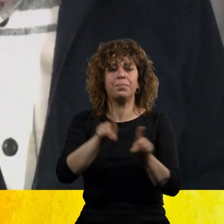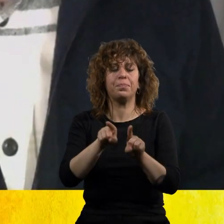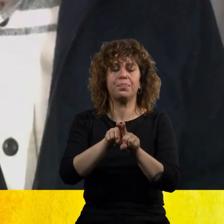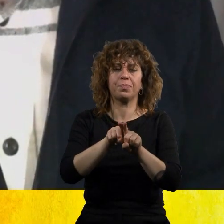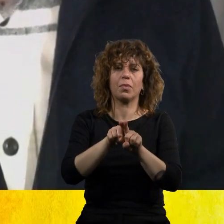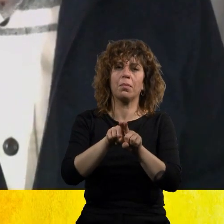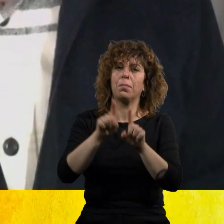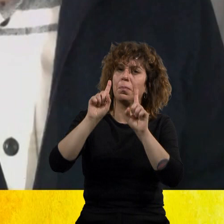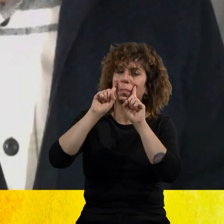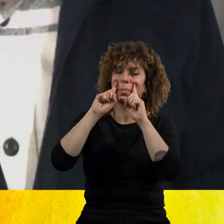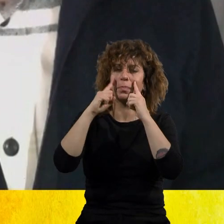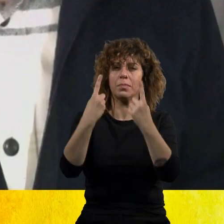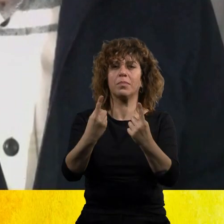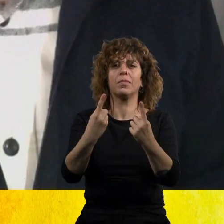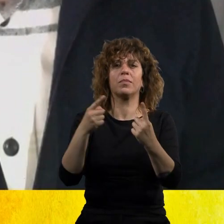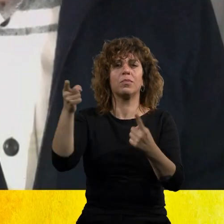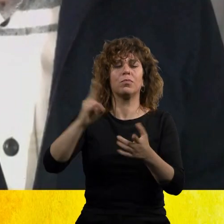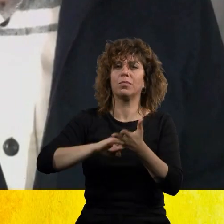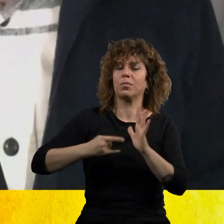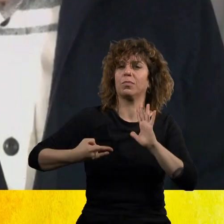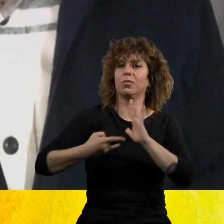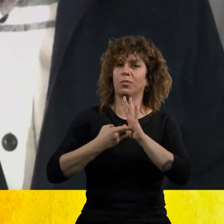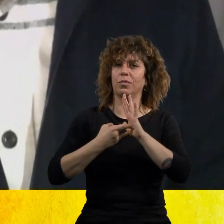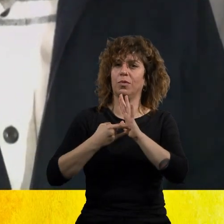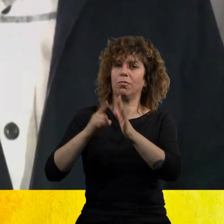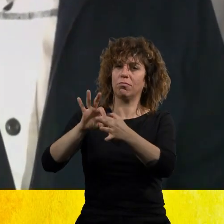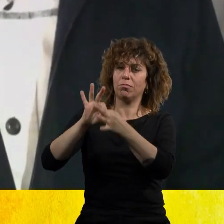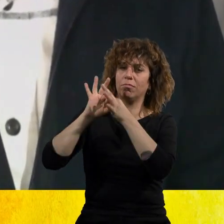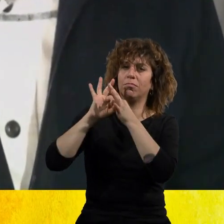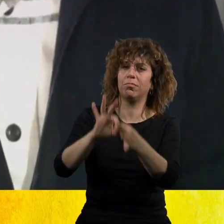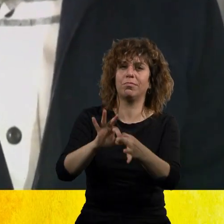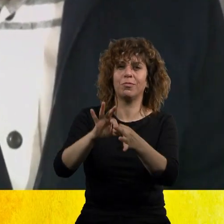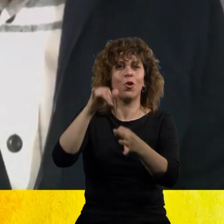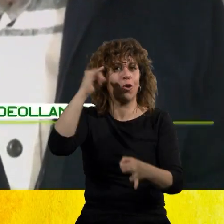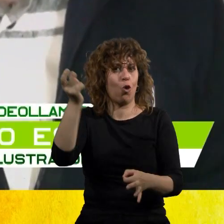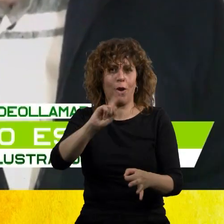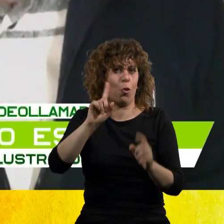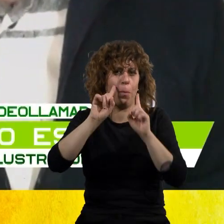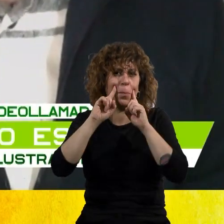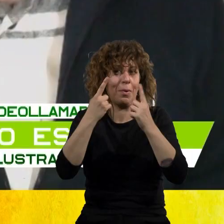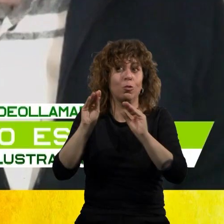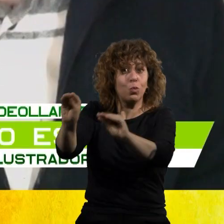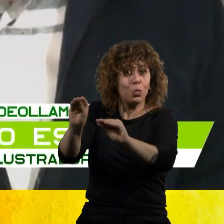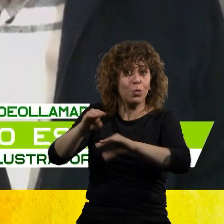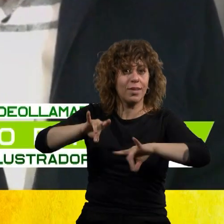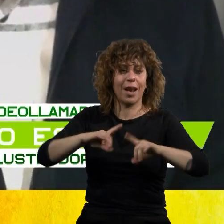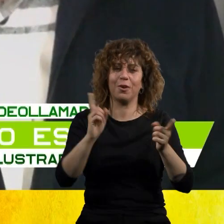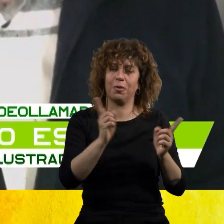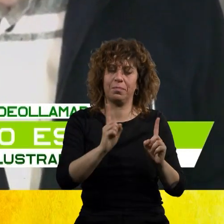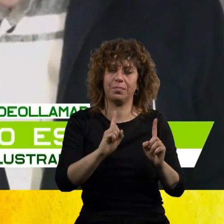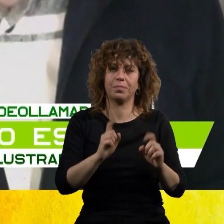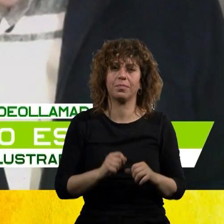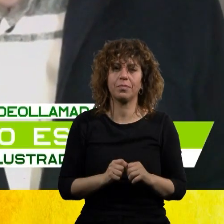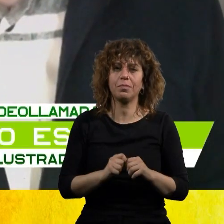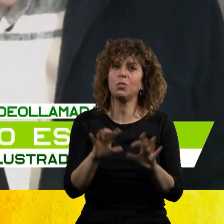que haces un proyecto en vinculación, ¿no? con esta tierra, con La Rioja, con tu tierra, vaya.